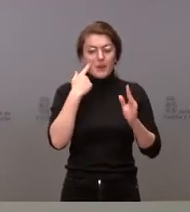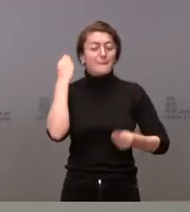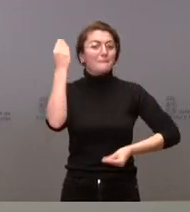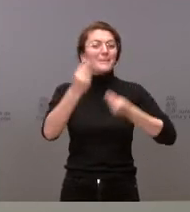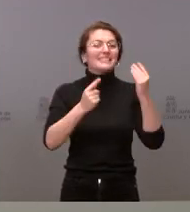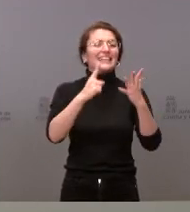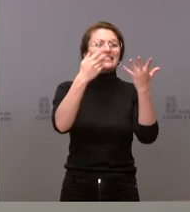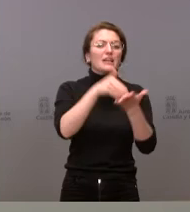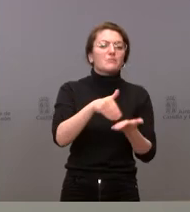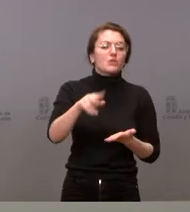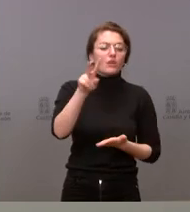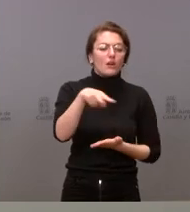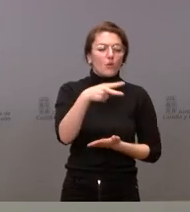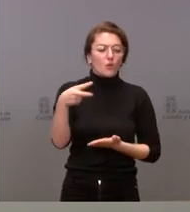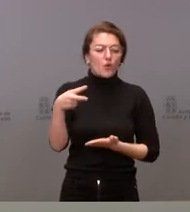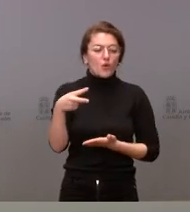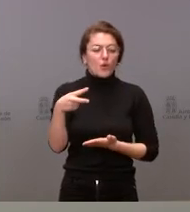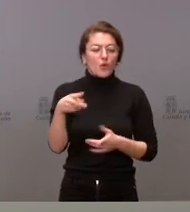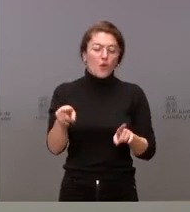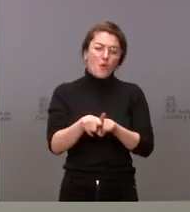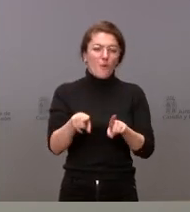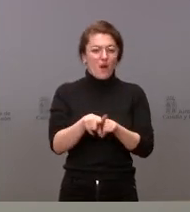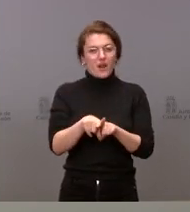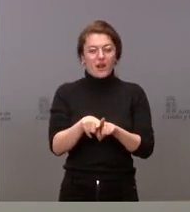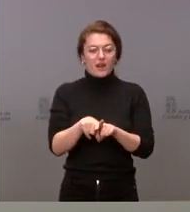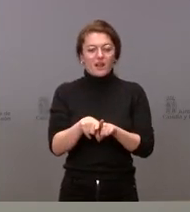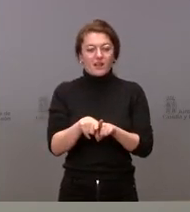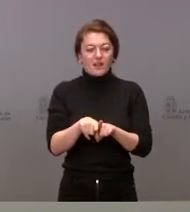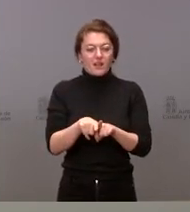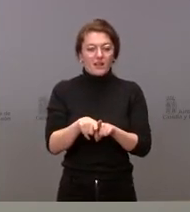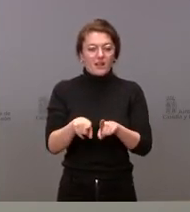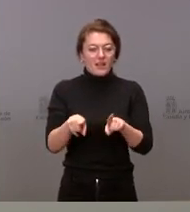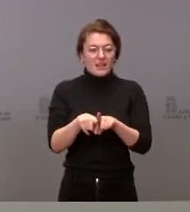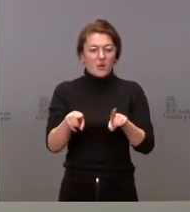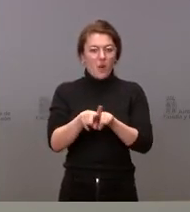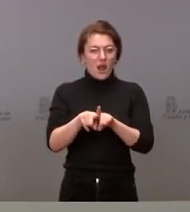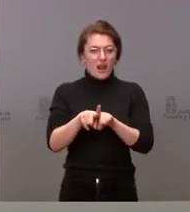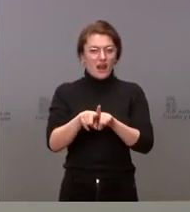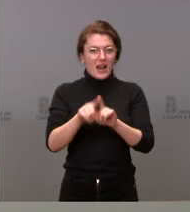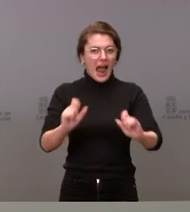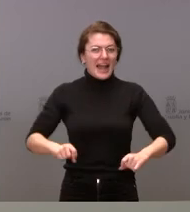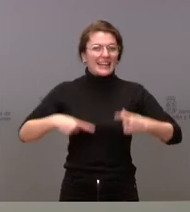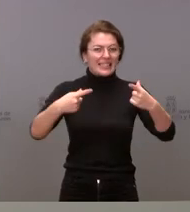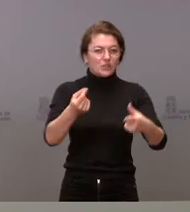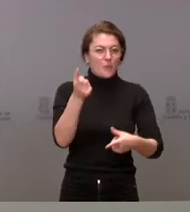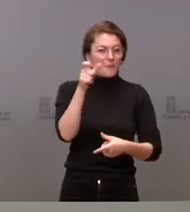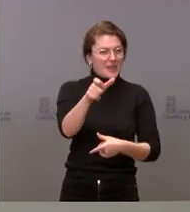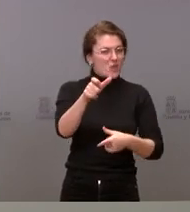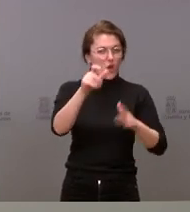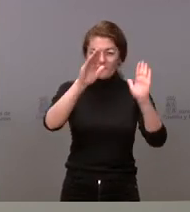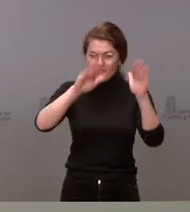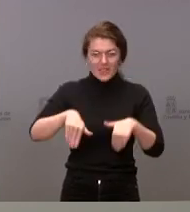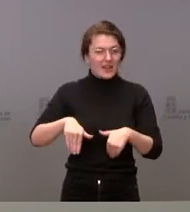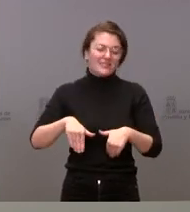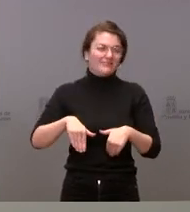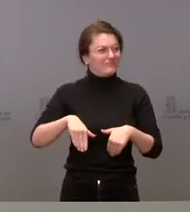millones de euros son el coste final de este proceso pues me parece